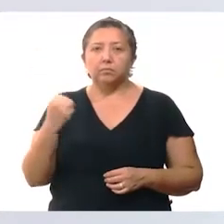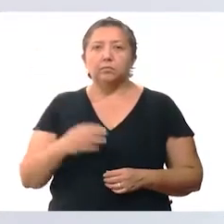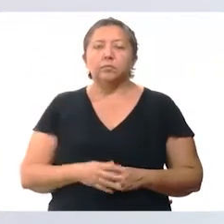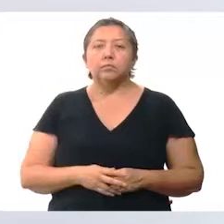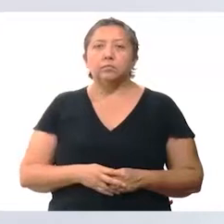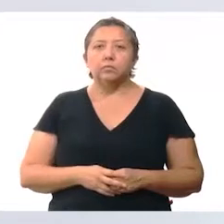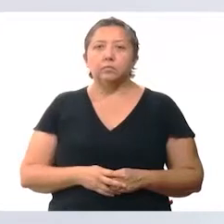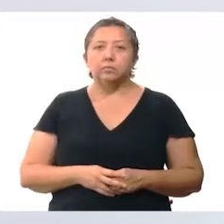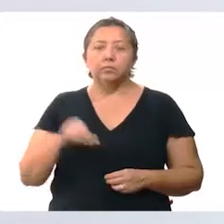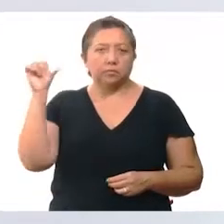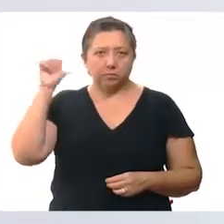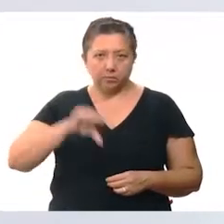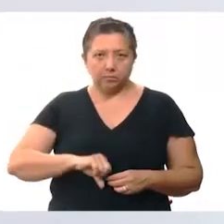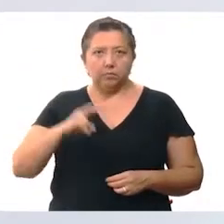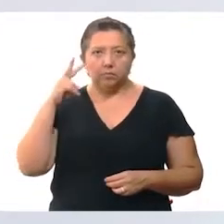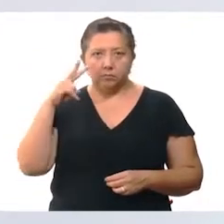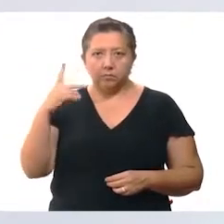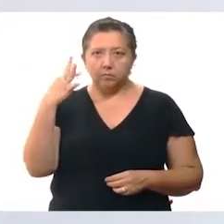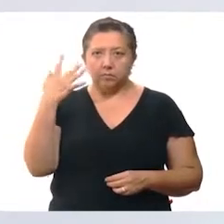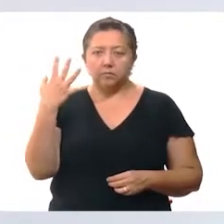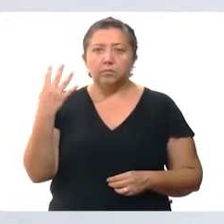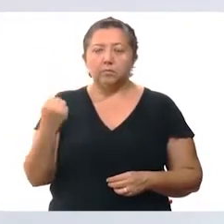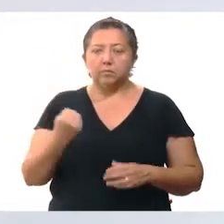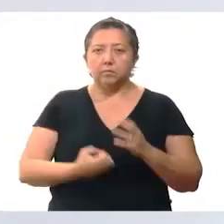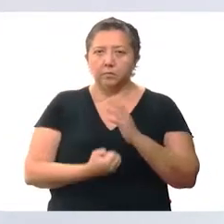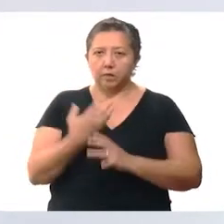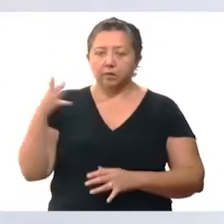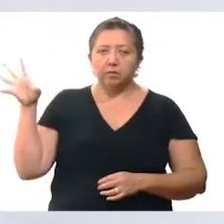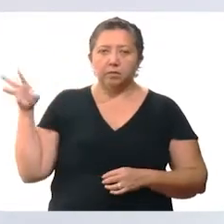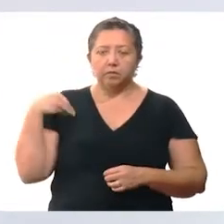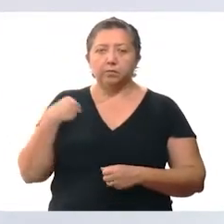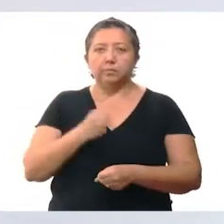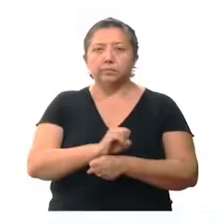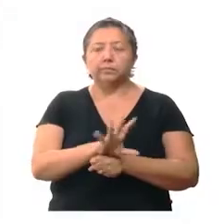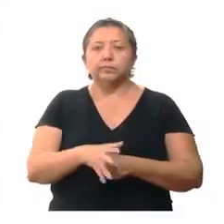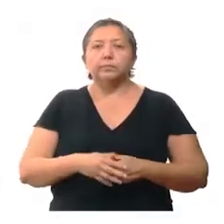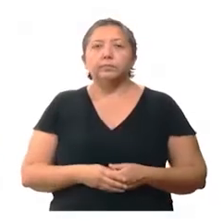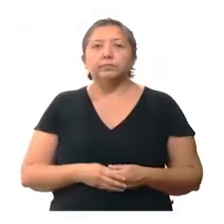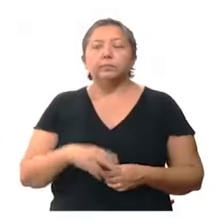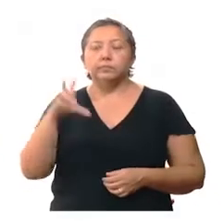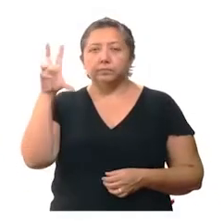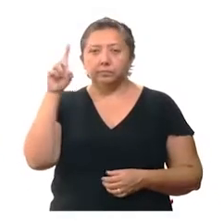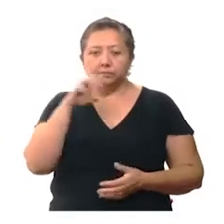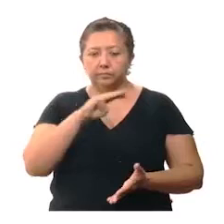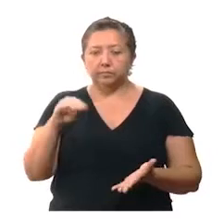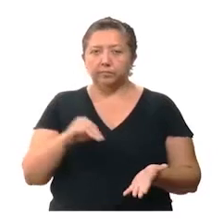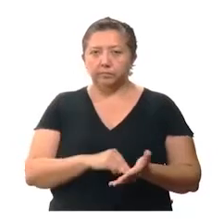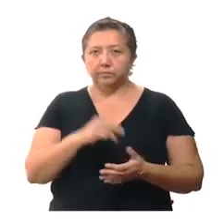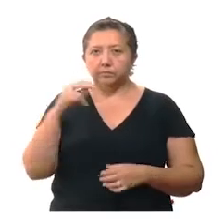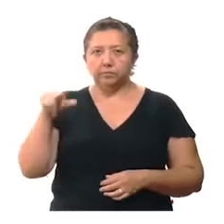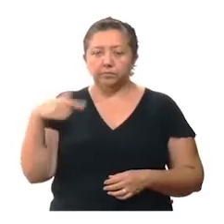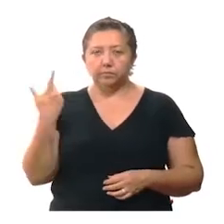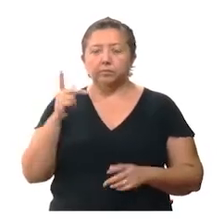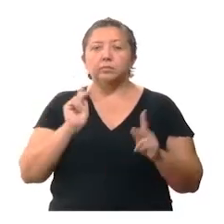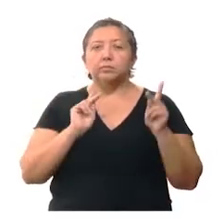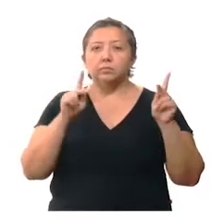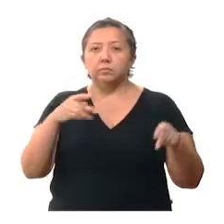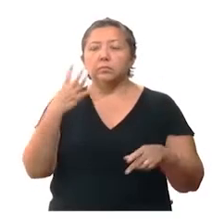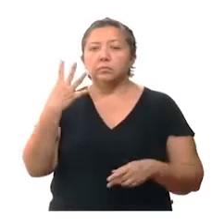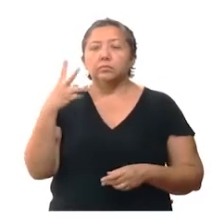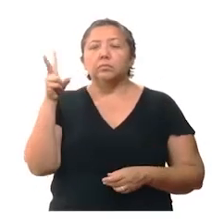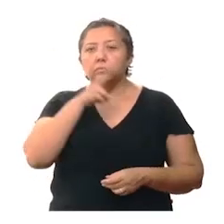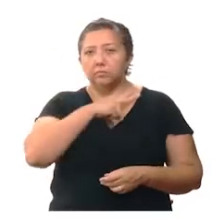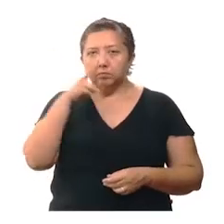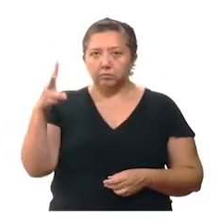35.169. Hoy se detectaron 59 nuevos contagios de coronavirus. 30 en Mérida, 12 en Progreso, 4